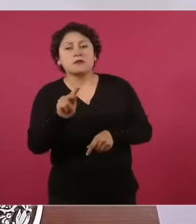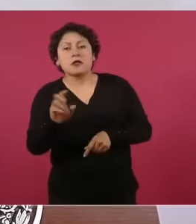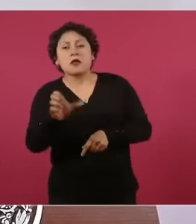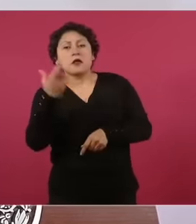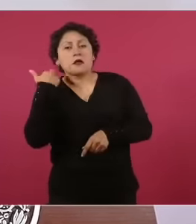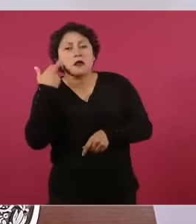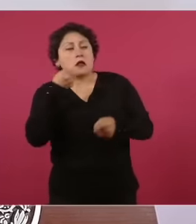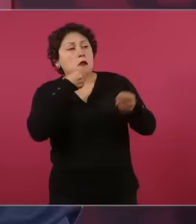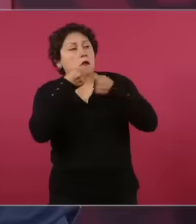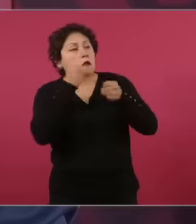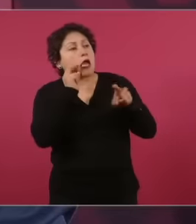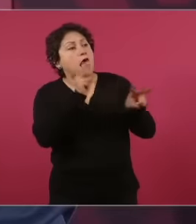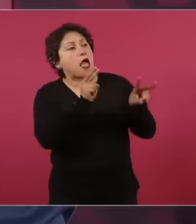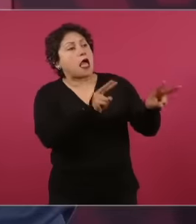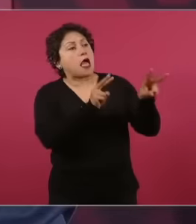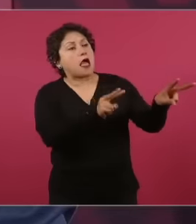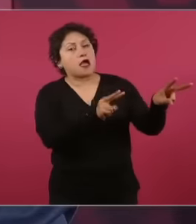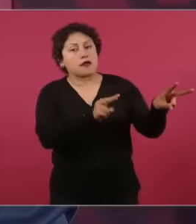convencionales,